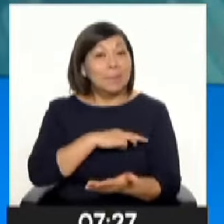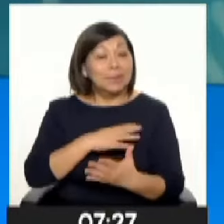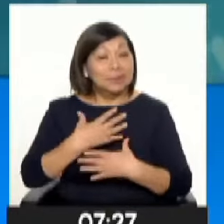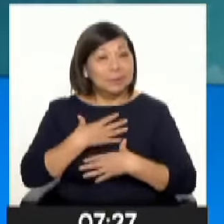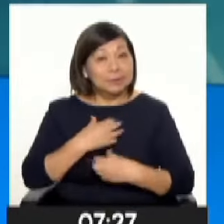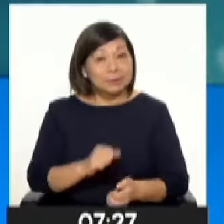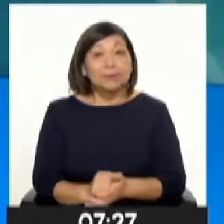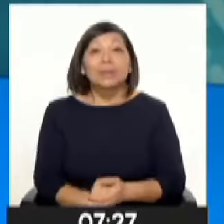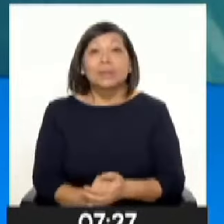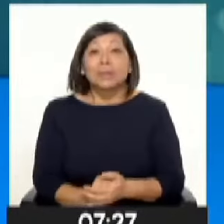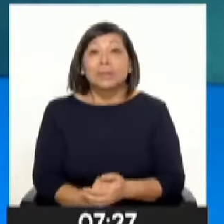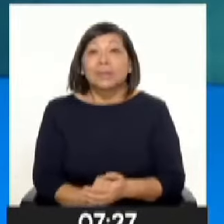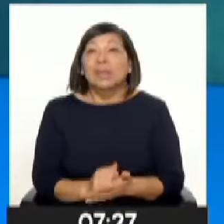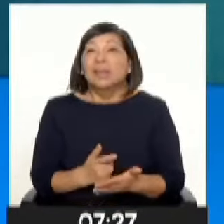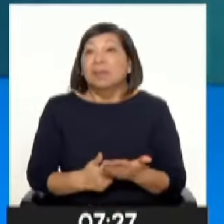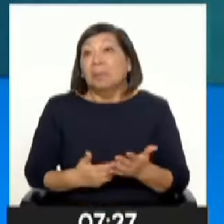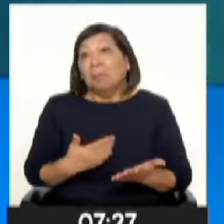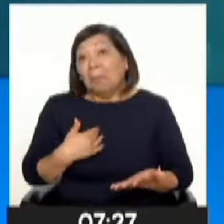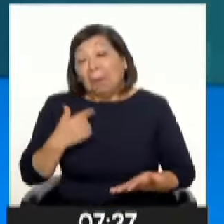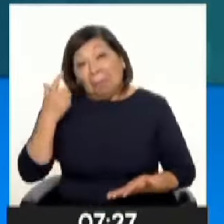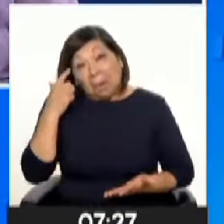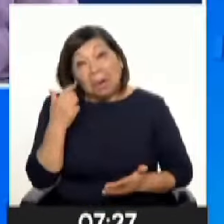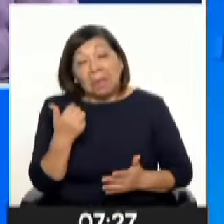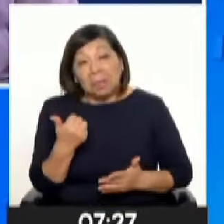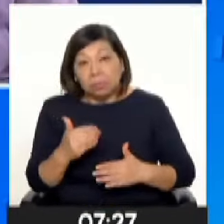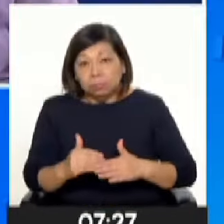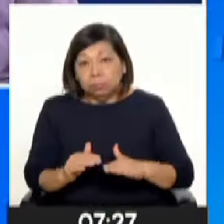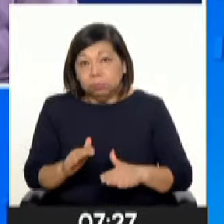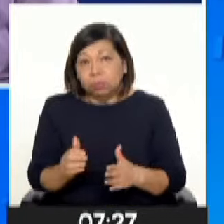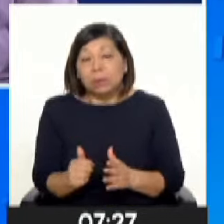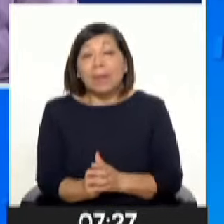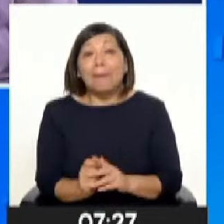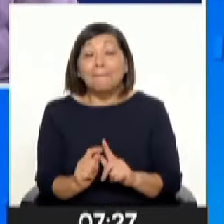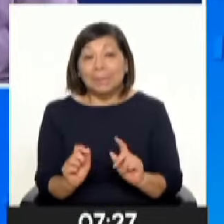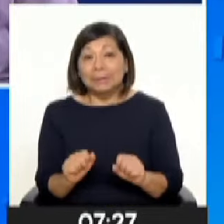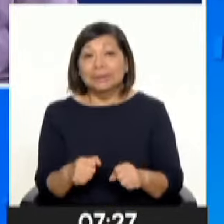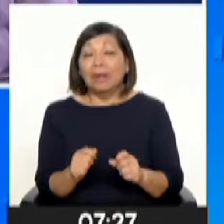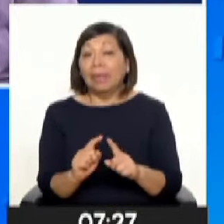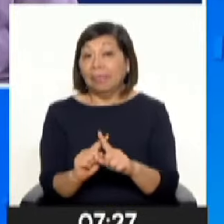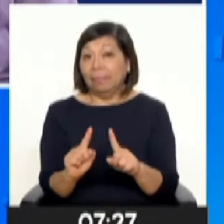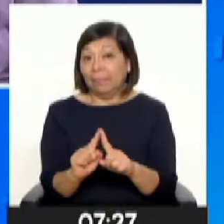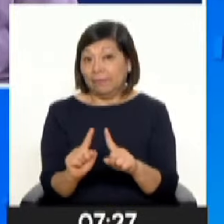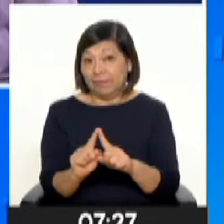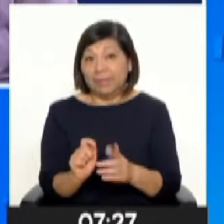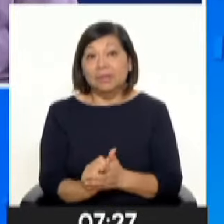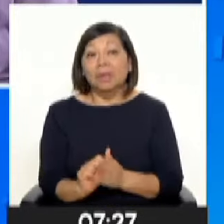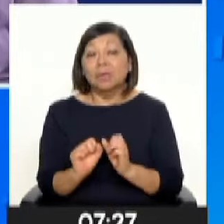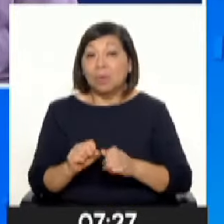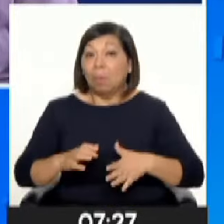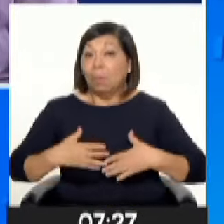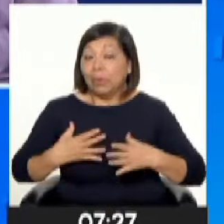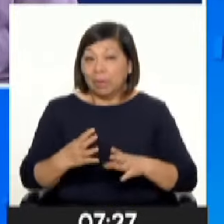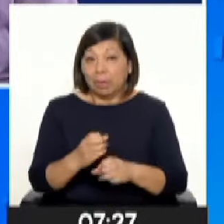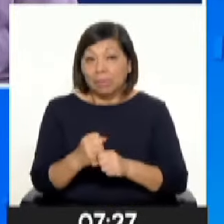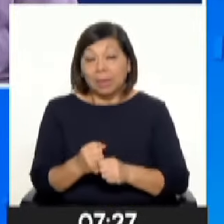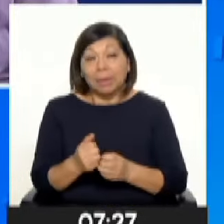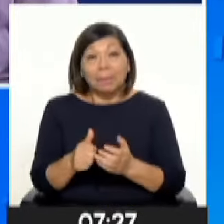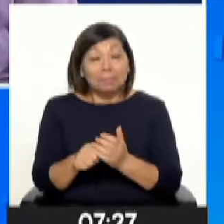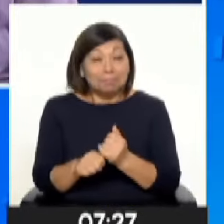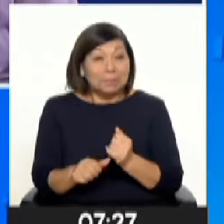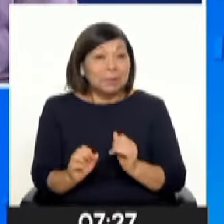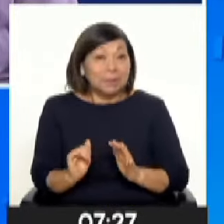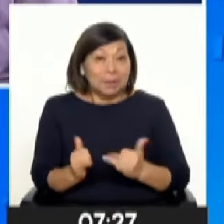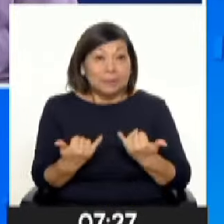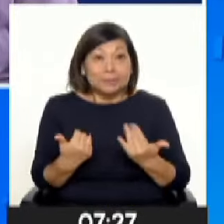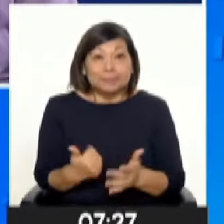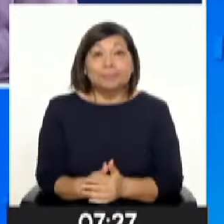Salud. Está, que me parece tiene 10 pasos, ¿no?, o 10 casos distintos en los que se podría adoptar el aborto terapéutico. ¿Considera